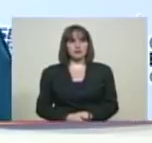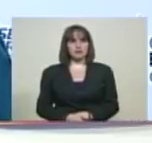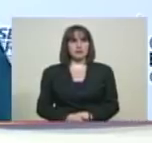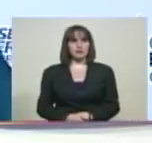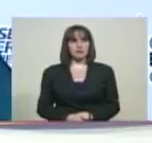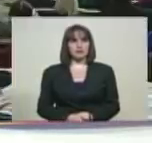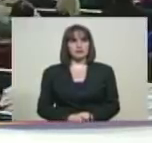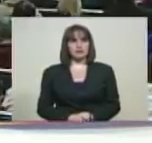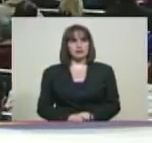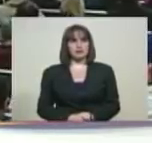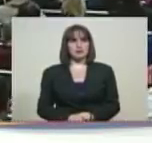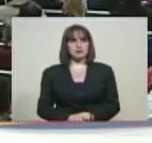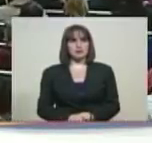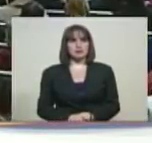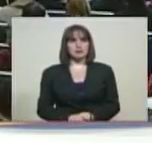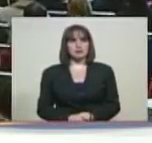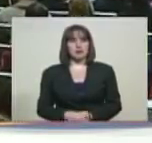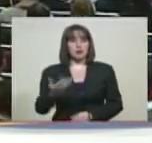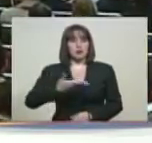es muy importante